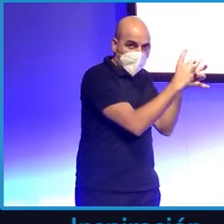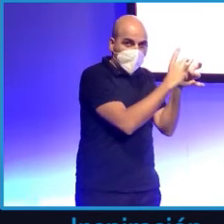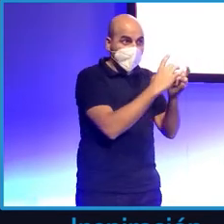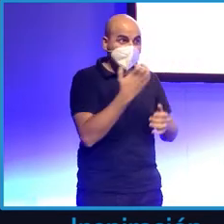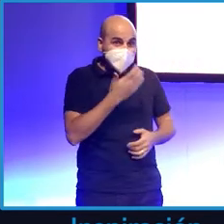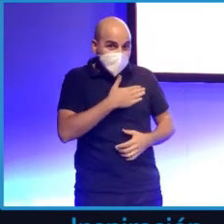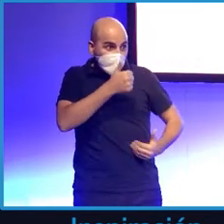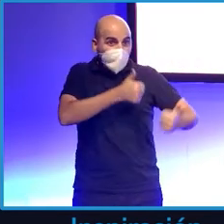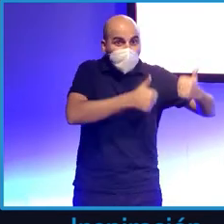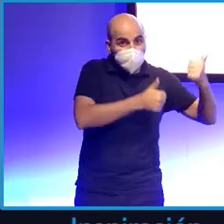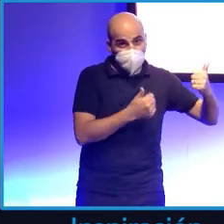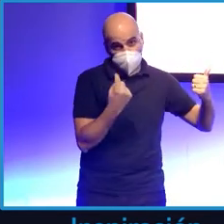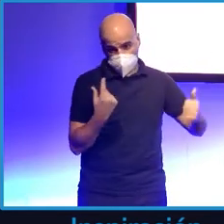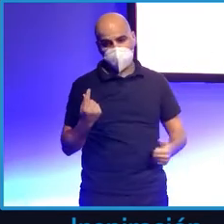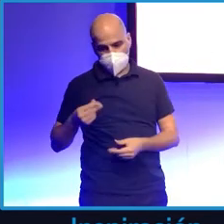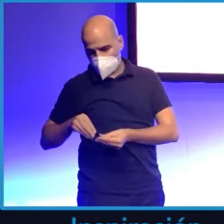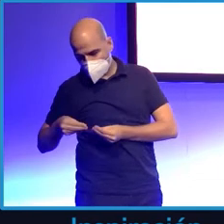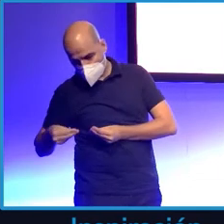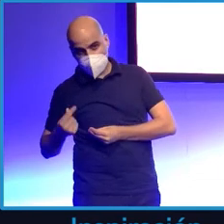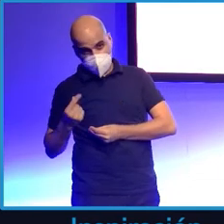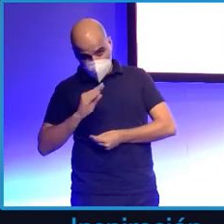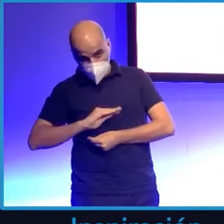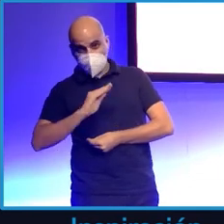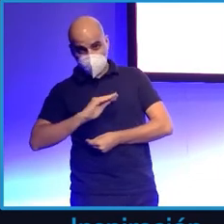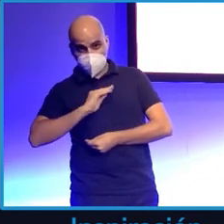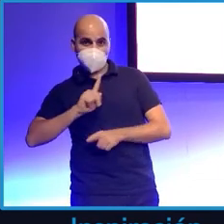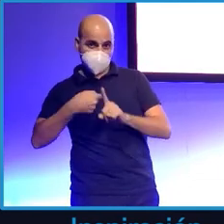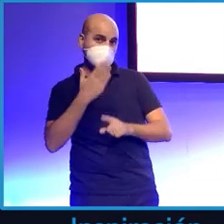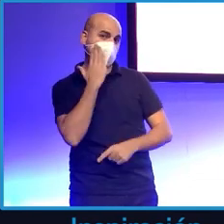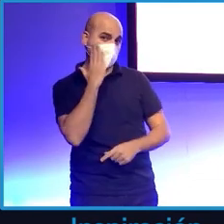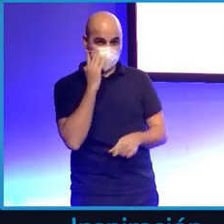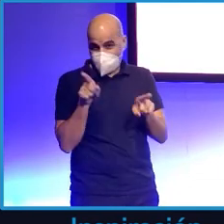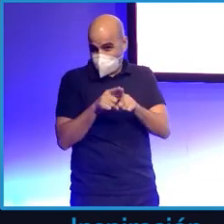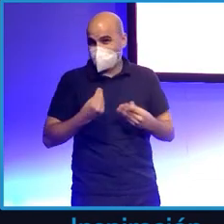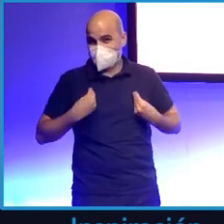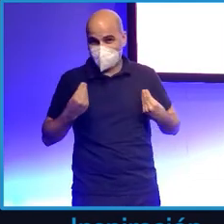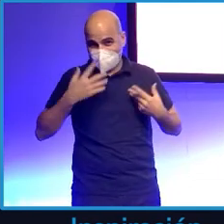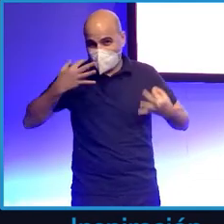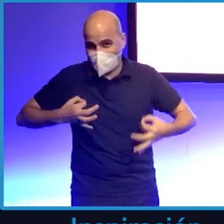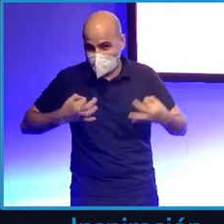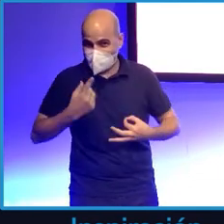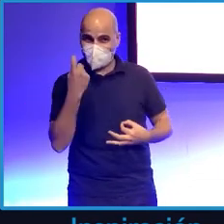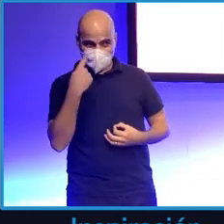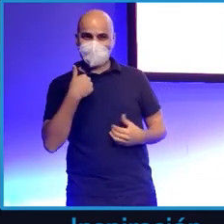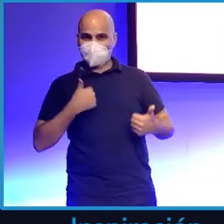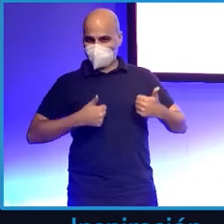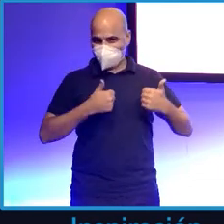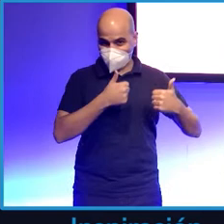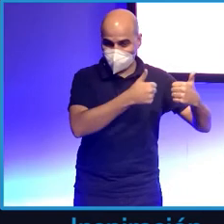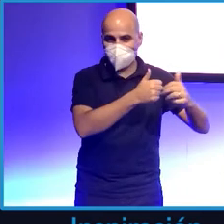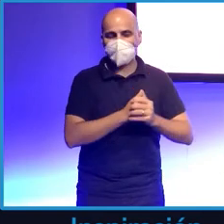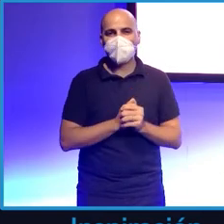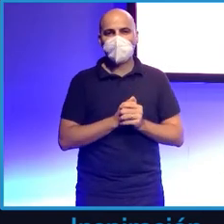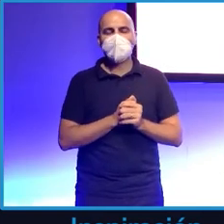sobre todo echarle morro igual que una vida real os pongo aquí el ejemplo de alguno de esos huecos que los enlazan a no recuerdo qué